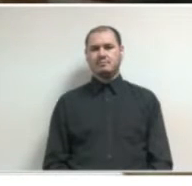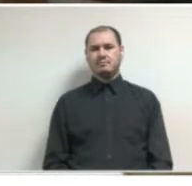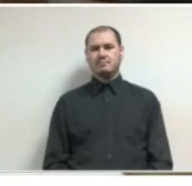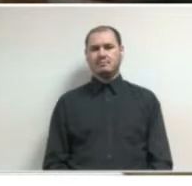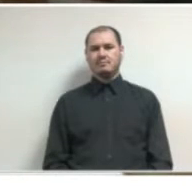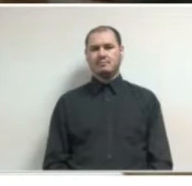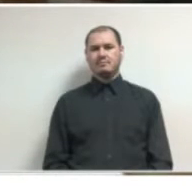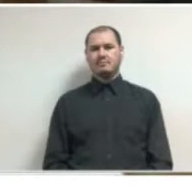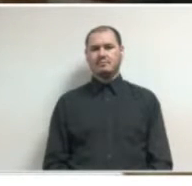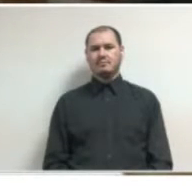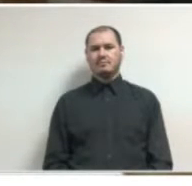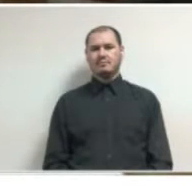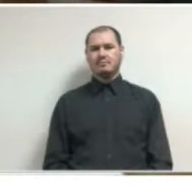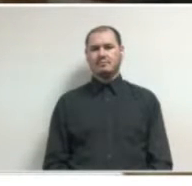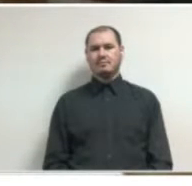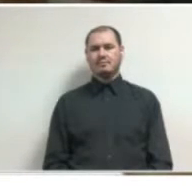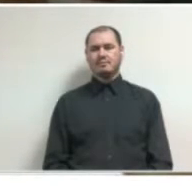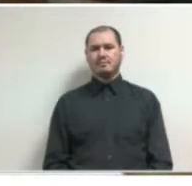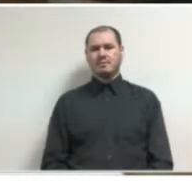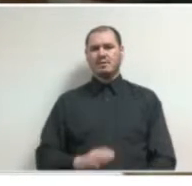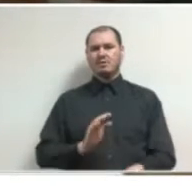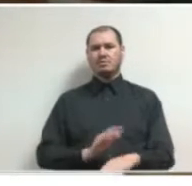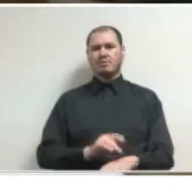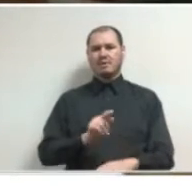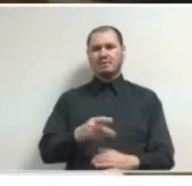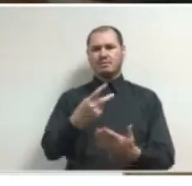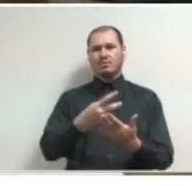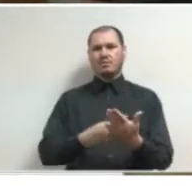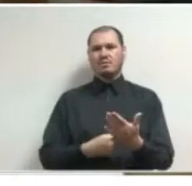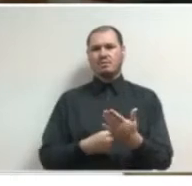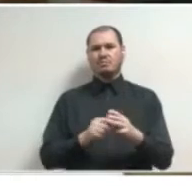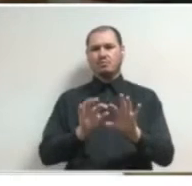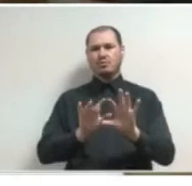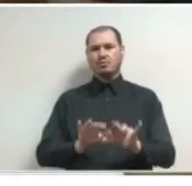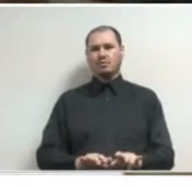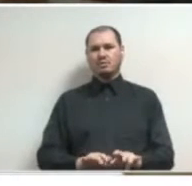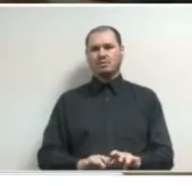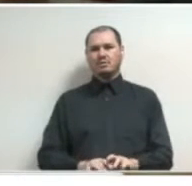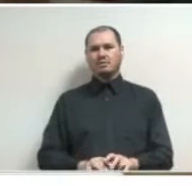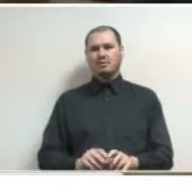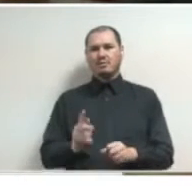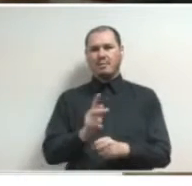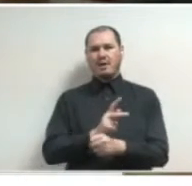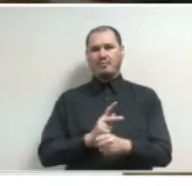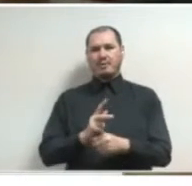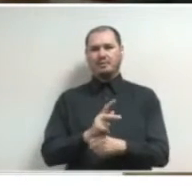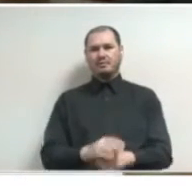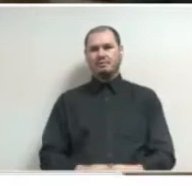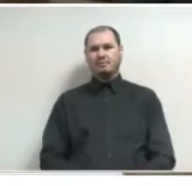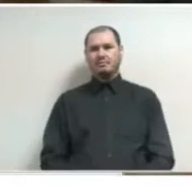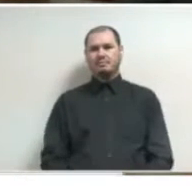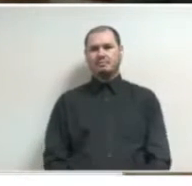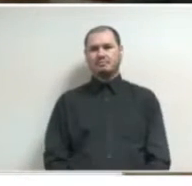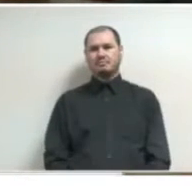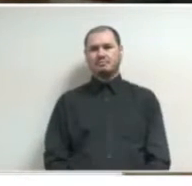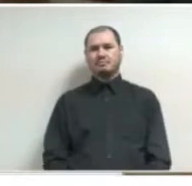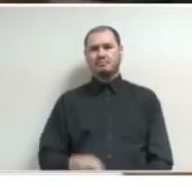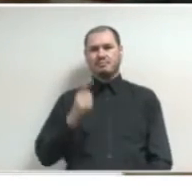Observaciones, nada más. Sí. En base a ese proyecto, enviaríamos la nota al Congreso Nacional. Veíamos un pedir y ahora acá está,